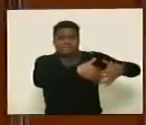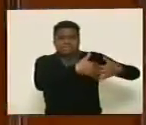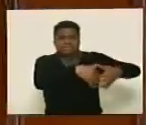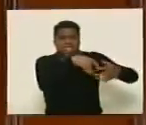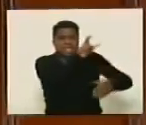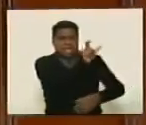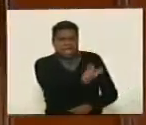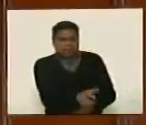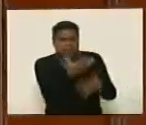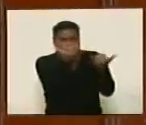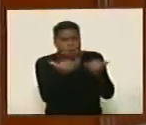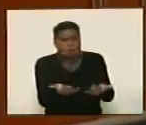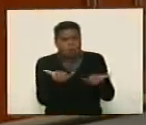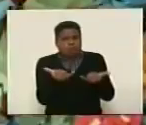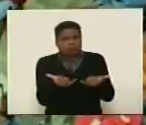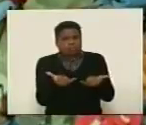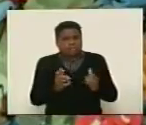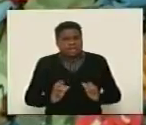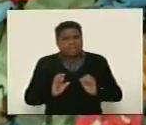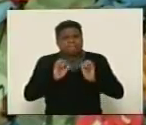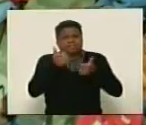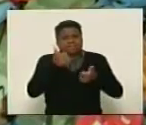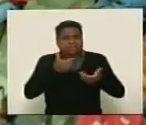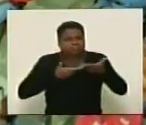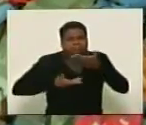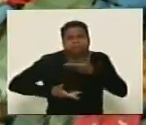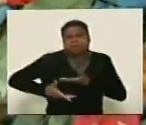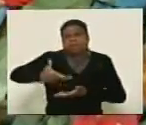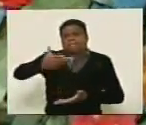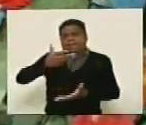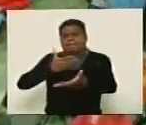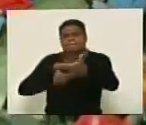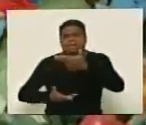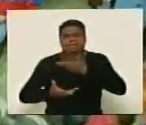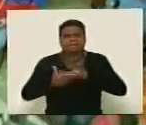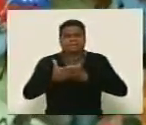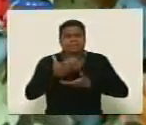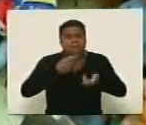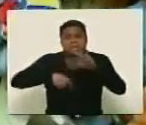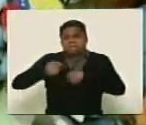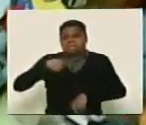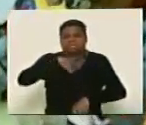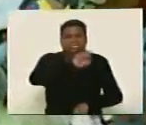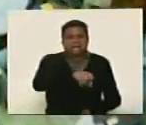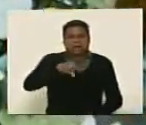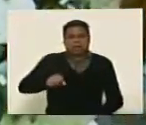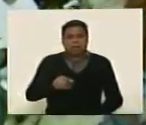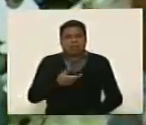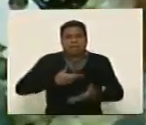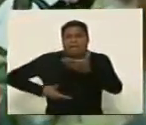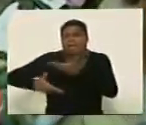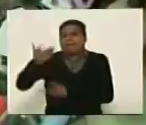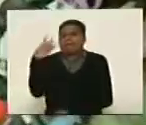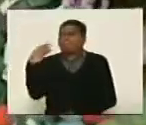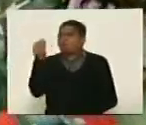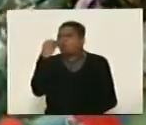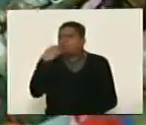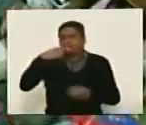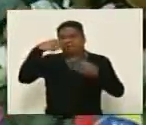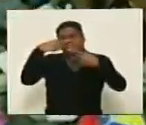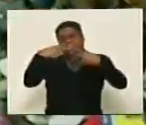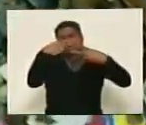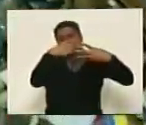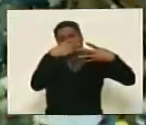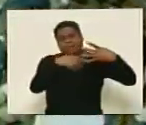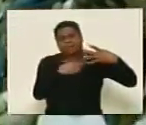desde hoy mismo a interactuar en una relación comercial al cambio de alimentos, productos básicos,